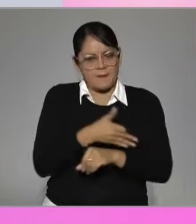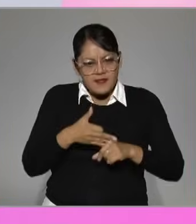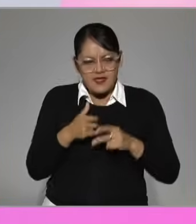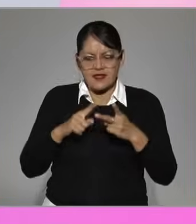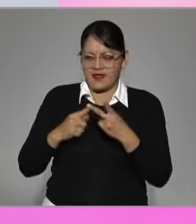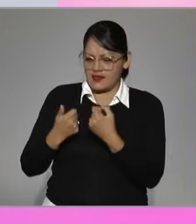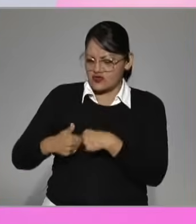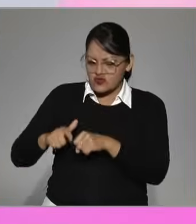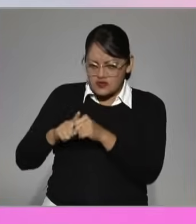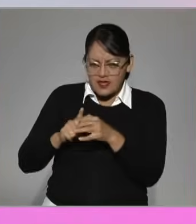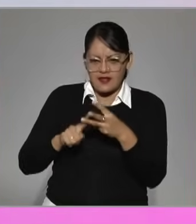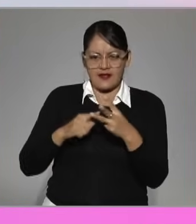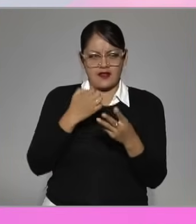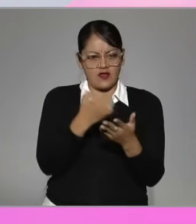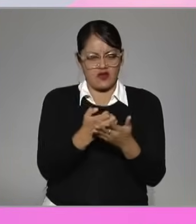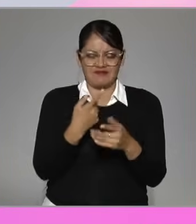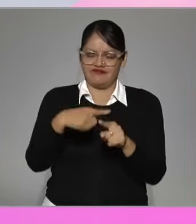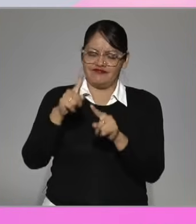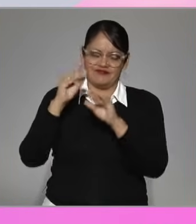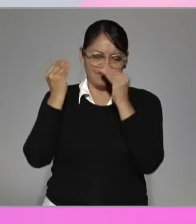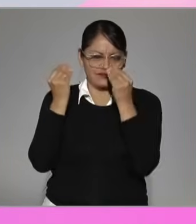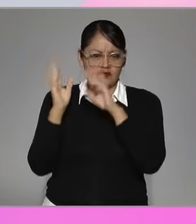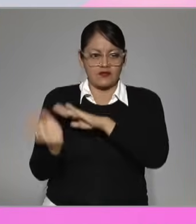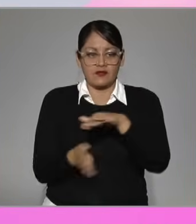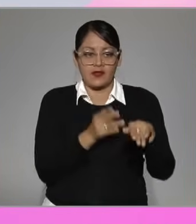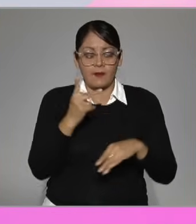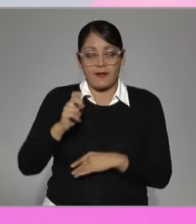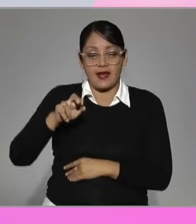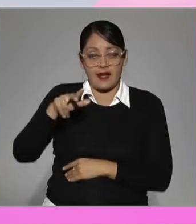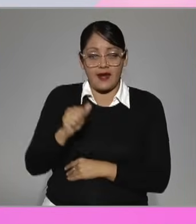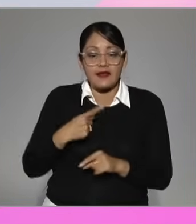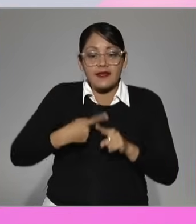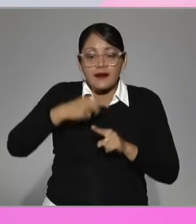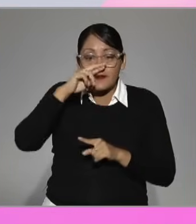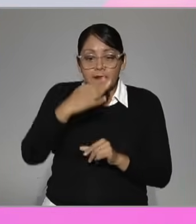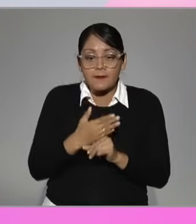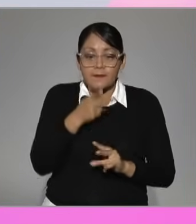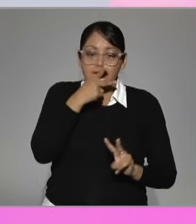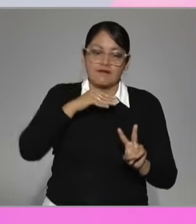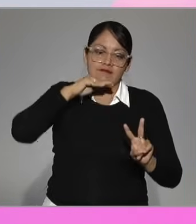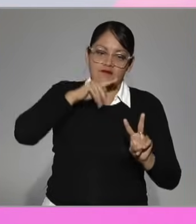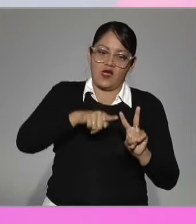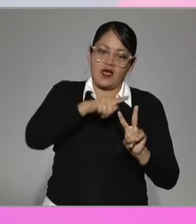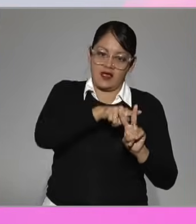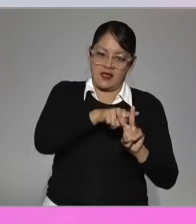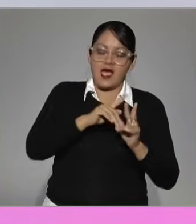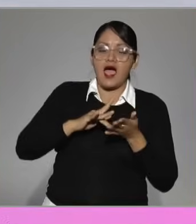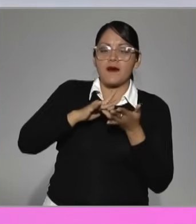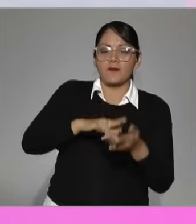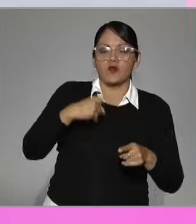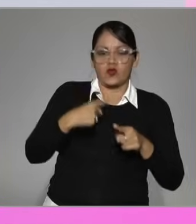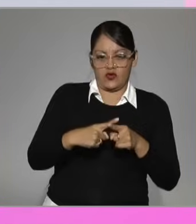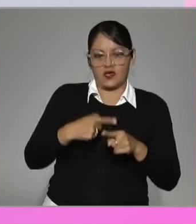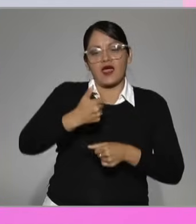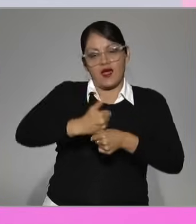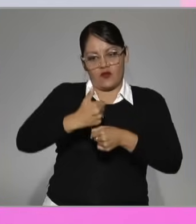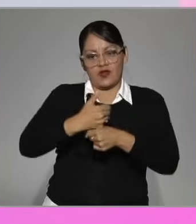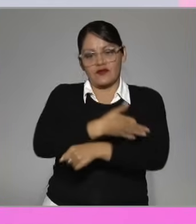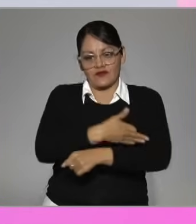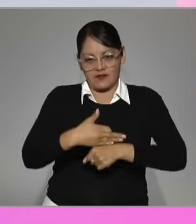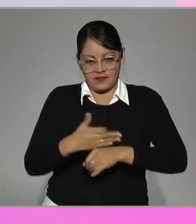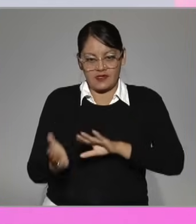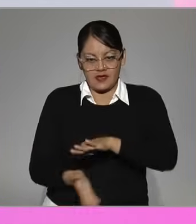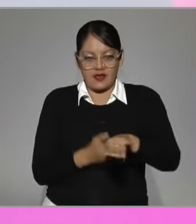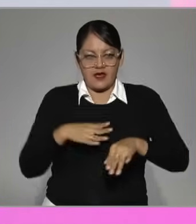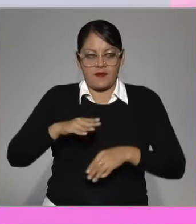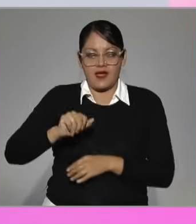social, económico, etc. Perla Paola, de los padres, con el apoyo de familiares, es decir, abuelos. Barbie Marré, de